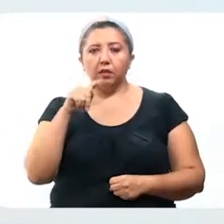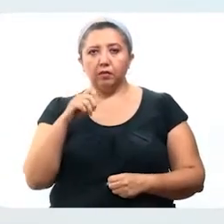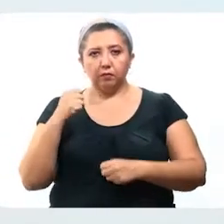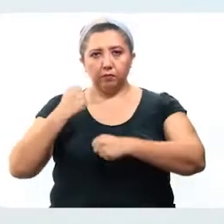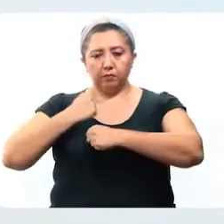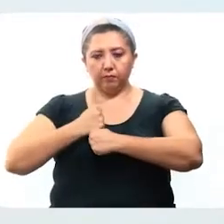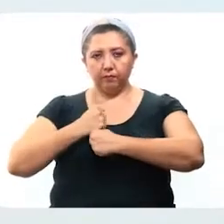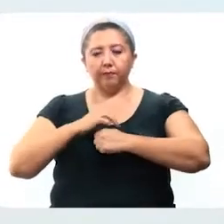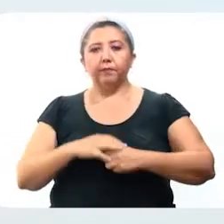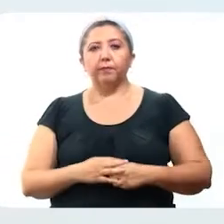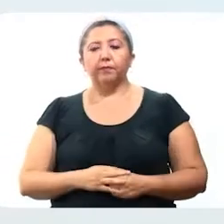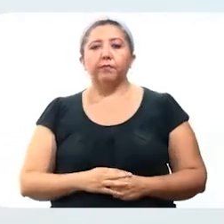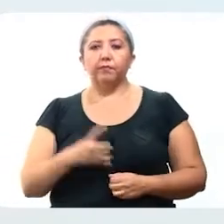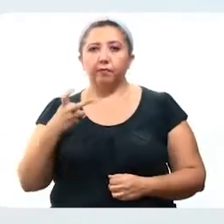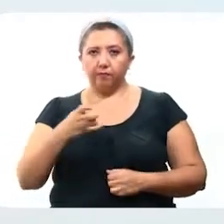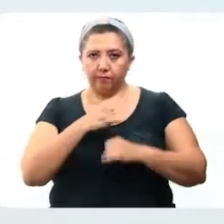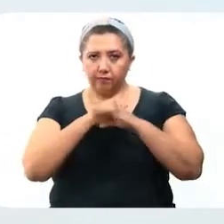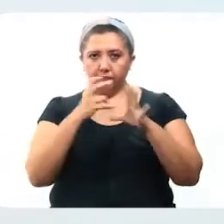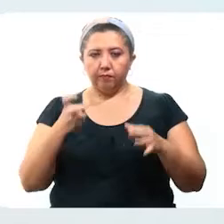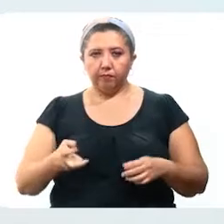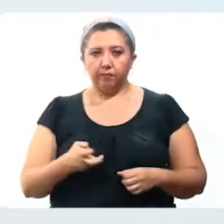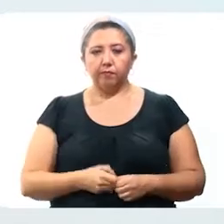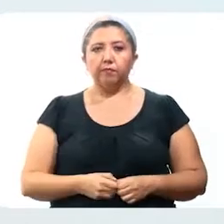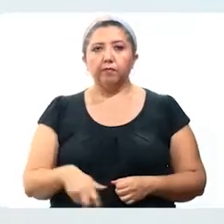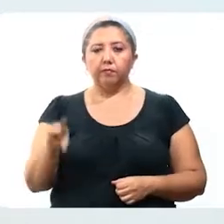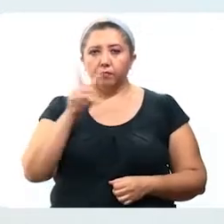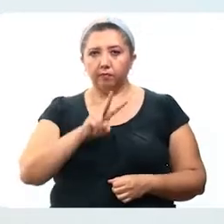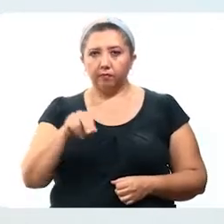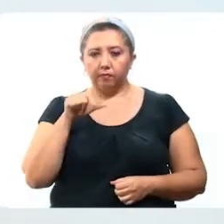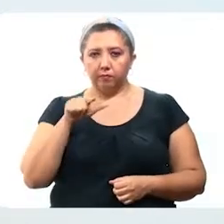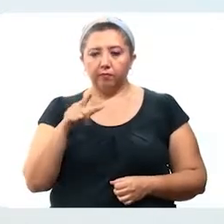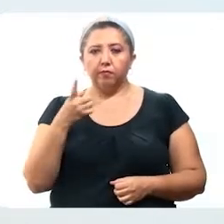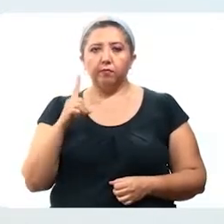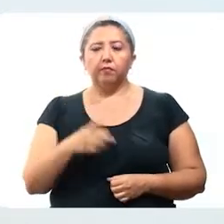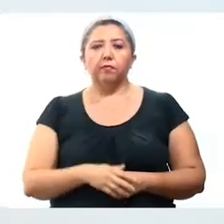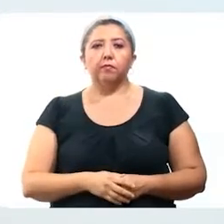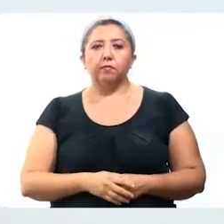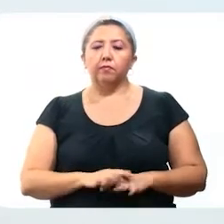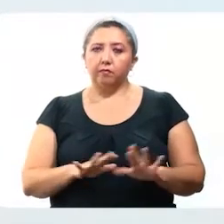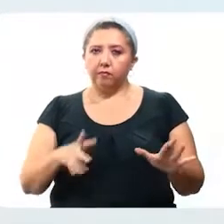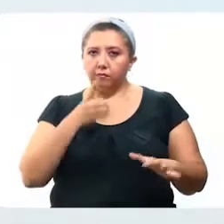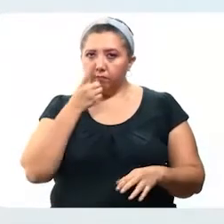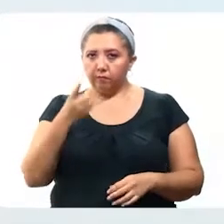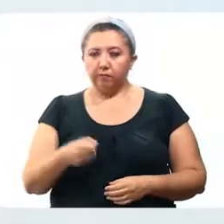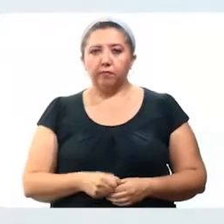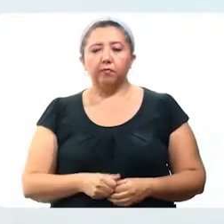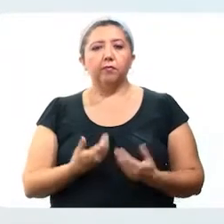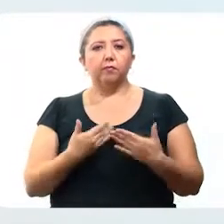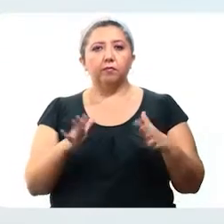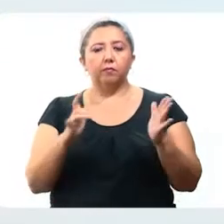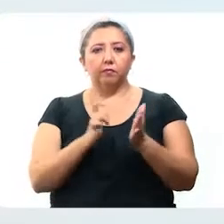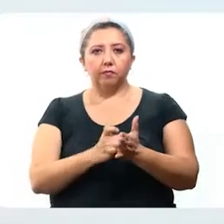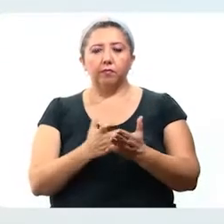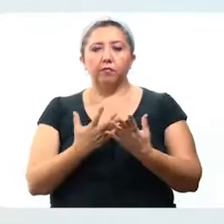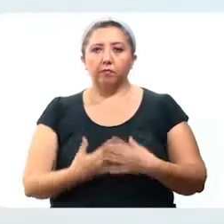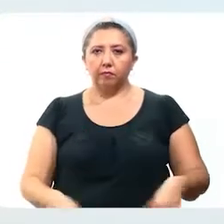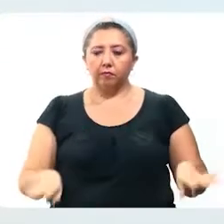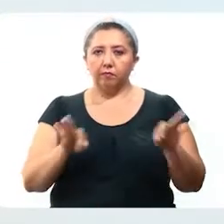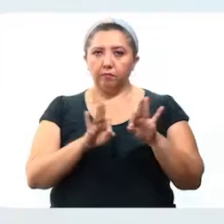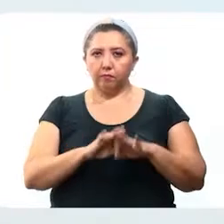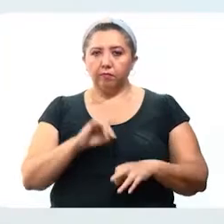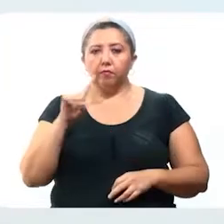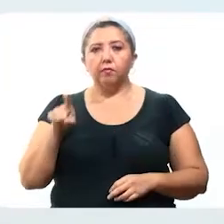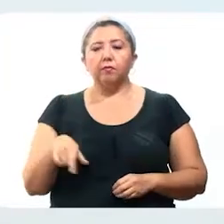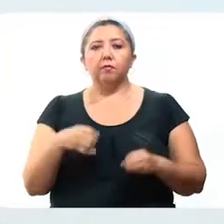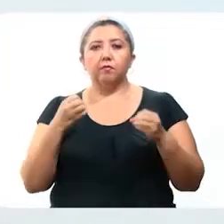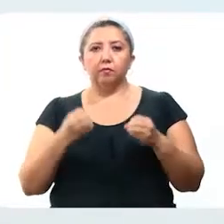y las Fuerzas Armadas. Este es el parte médico de este viernes 17 de diciembre. Como se ha señalado, en la reapertura económica los datos